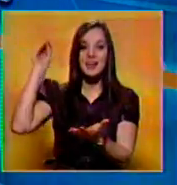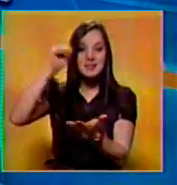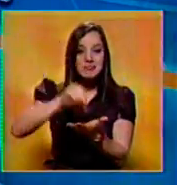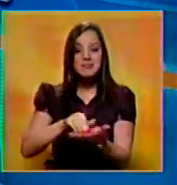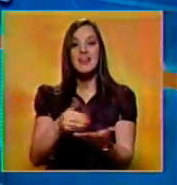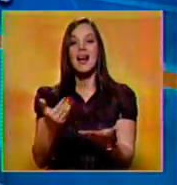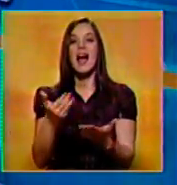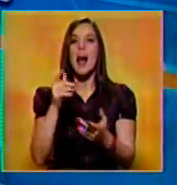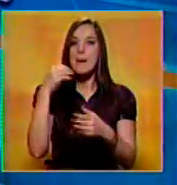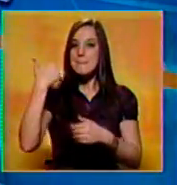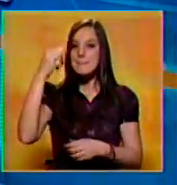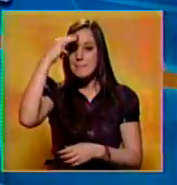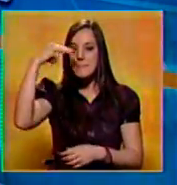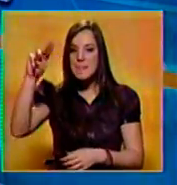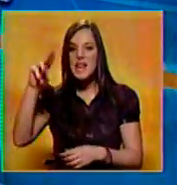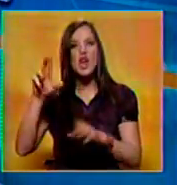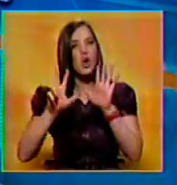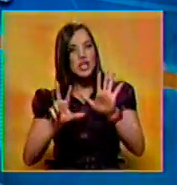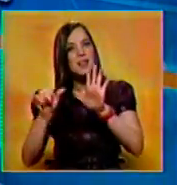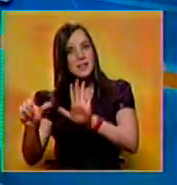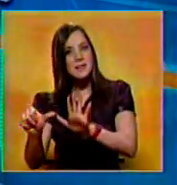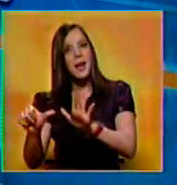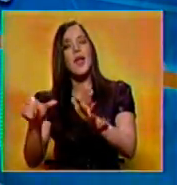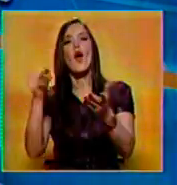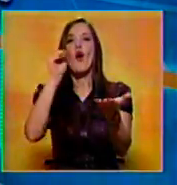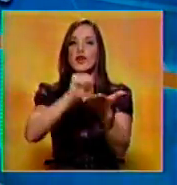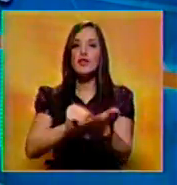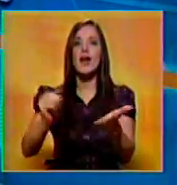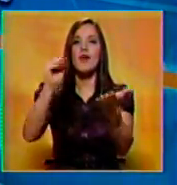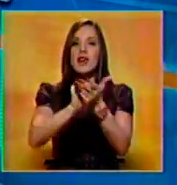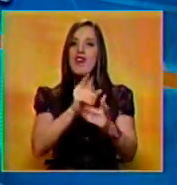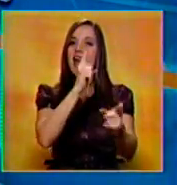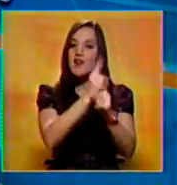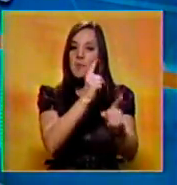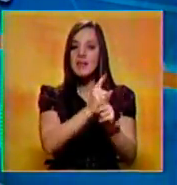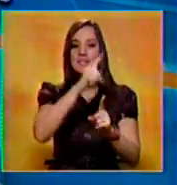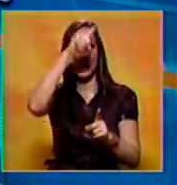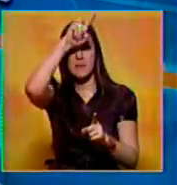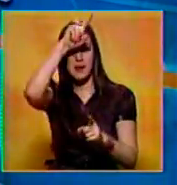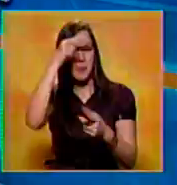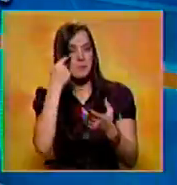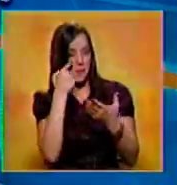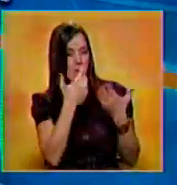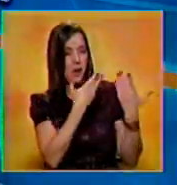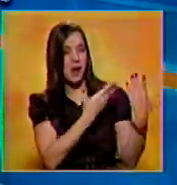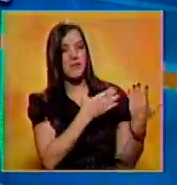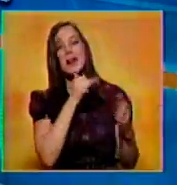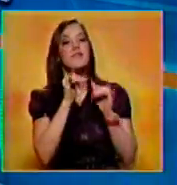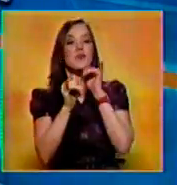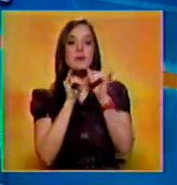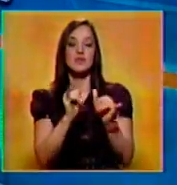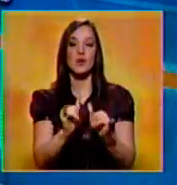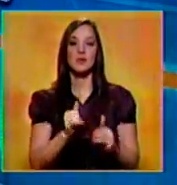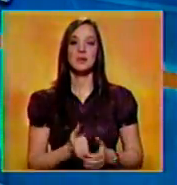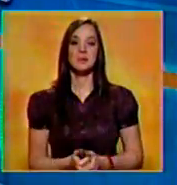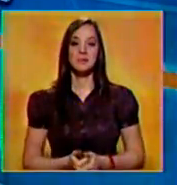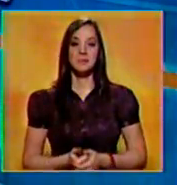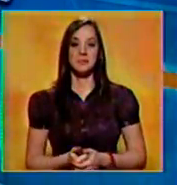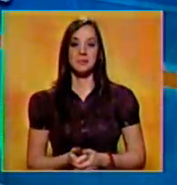final de México 86 y caer en Italia 90. Pero dejemos que sea nuestro compañero Jesús Marín quien nos dé todos los